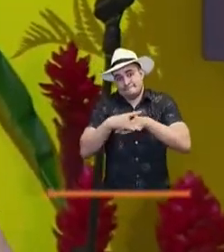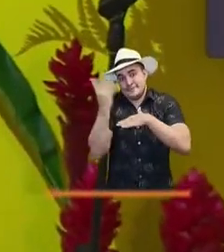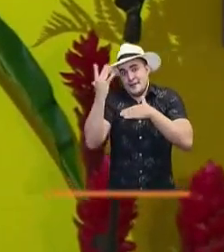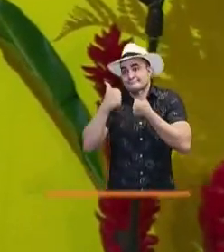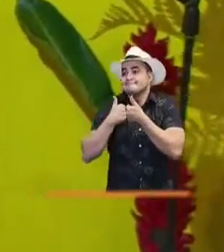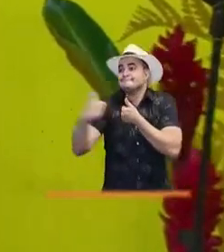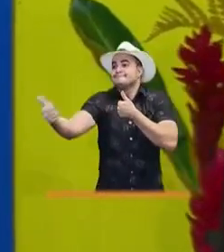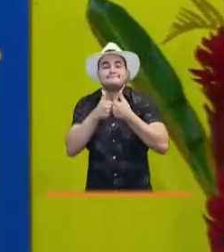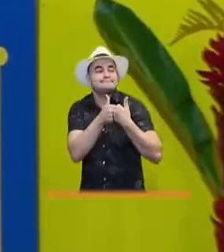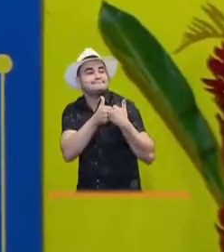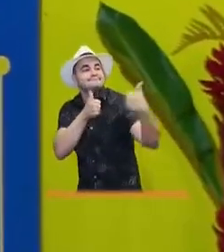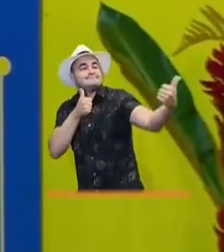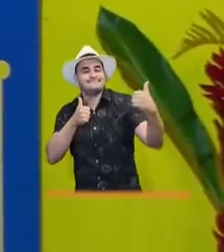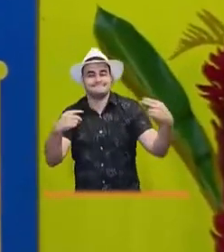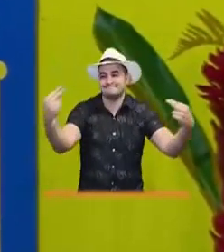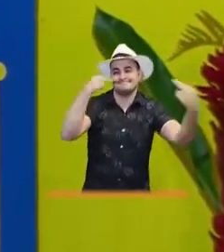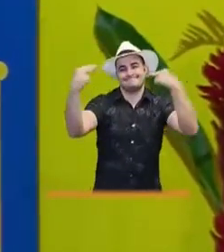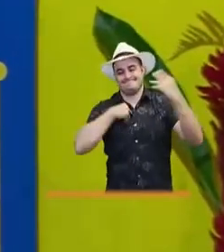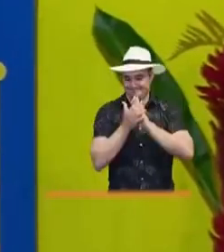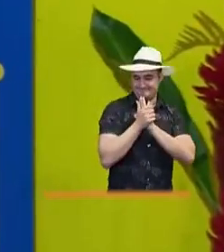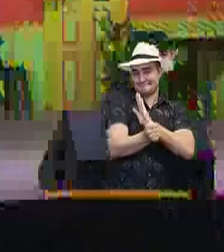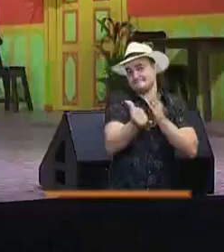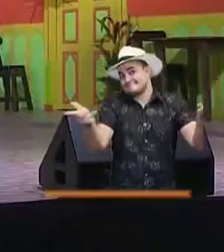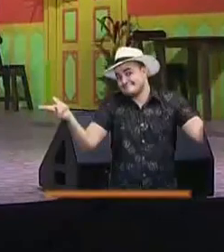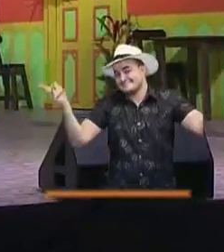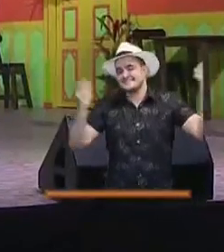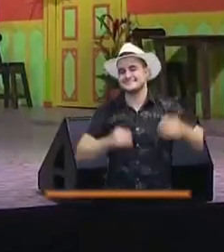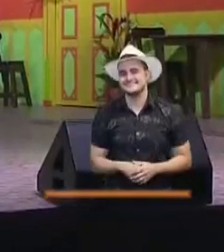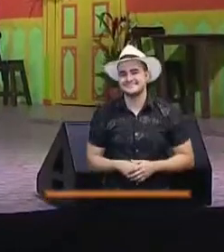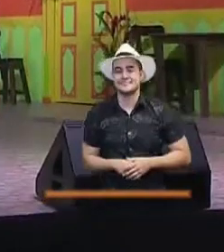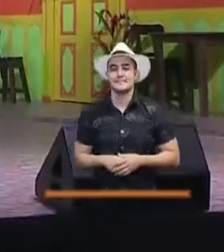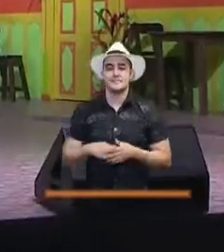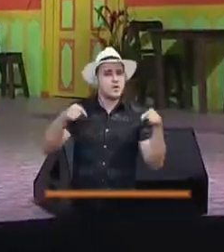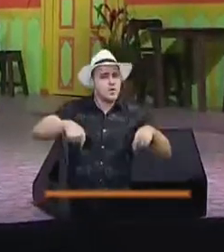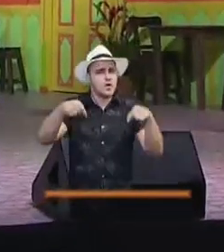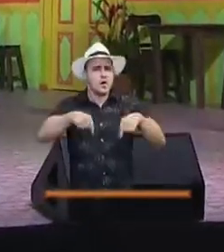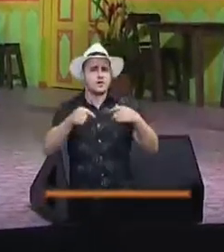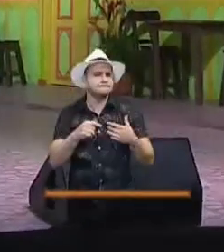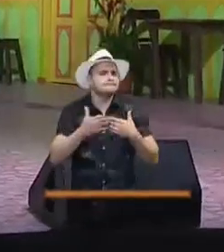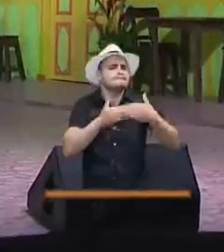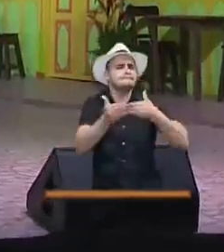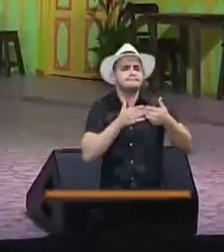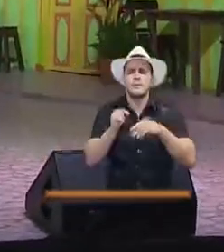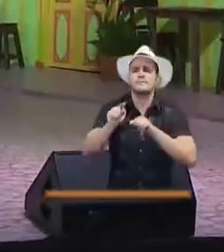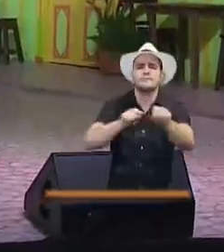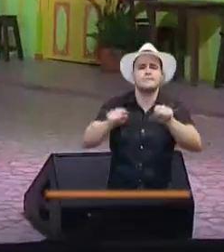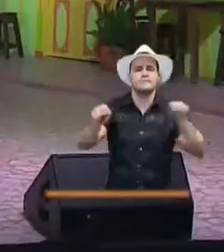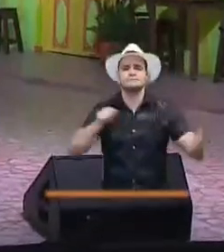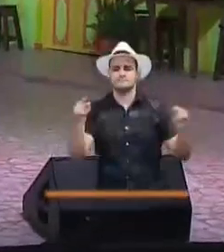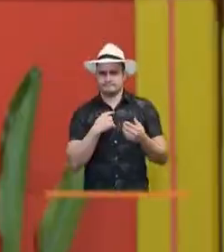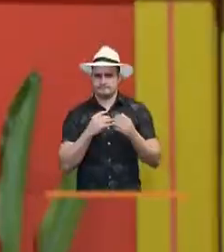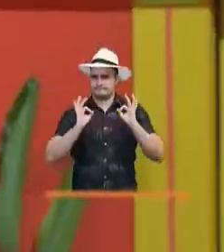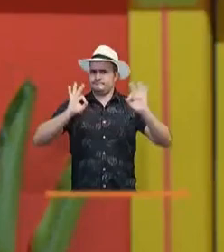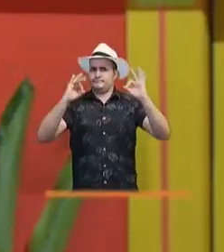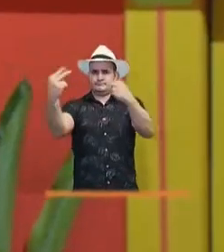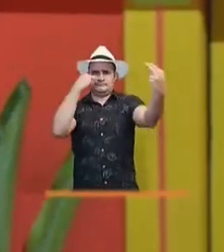virtualmente hoy podrán ver mis virtudes. Pero igual están al frente y hay que